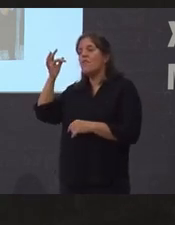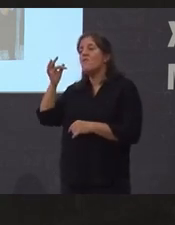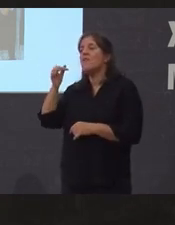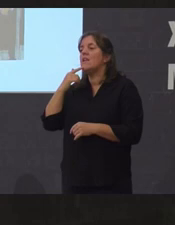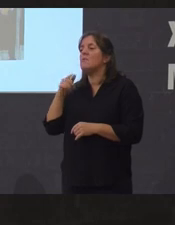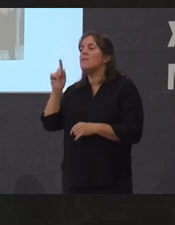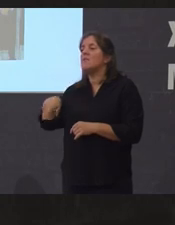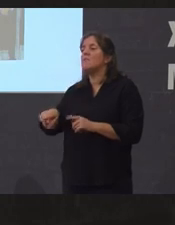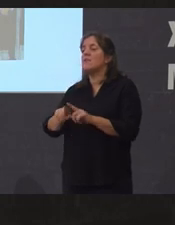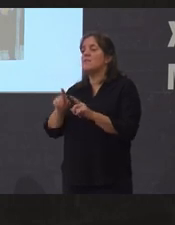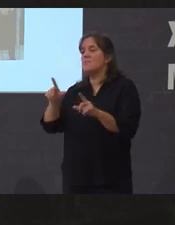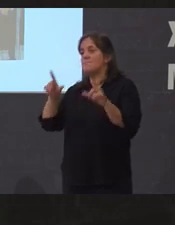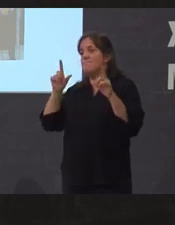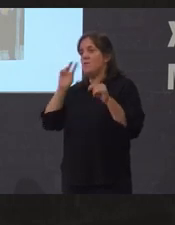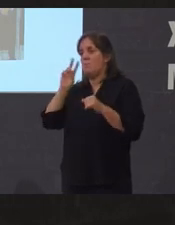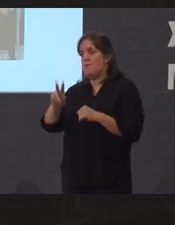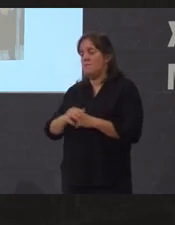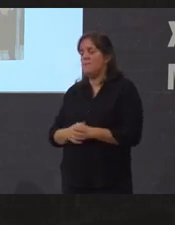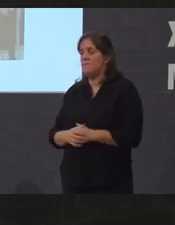na cima, non?